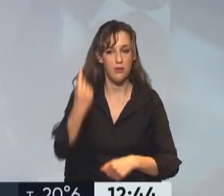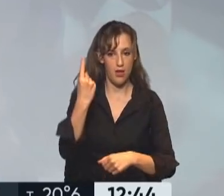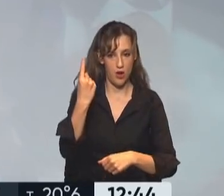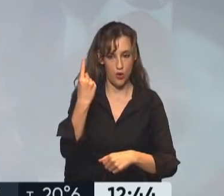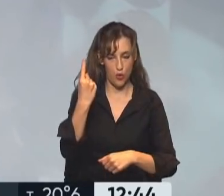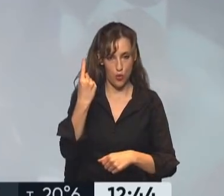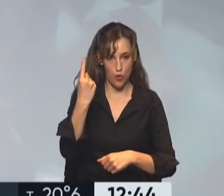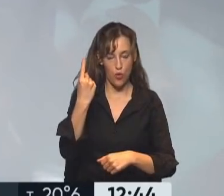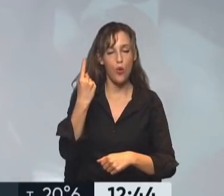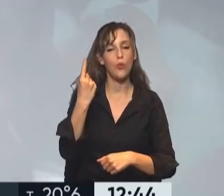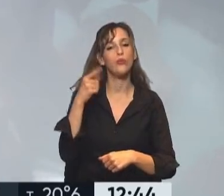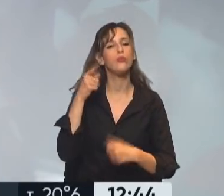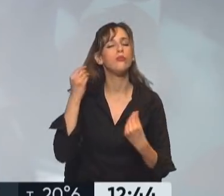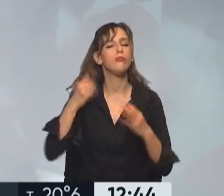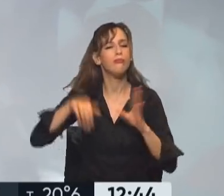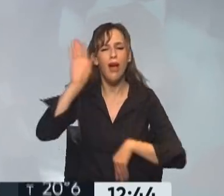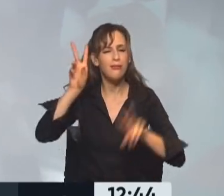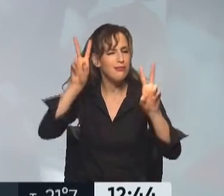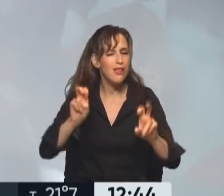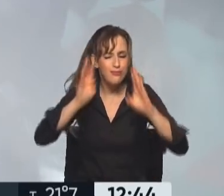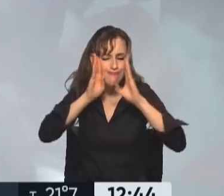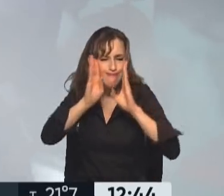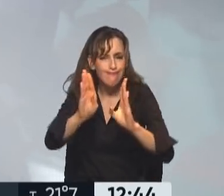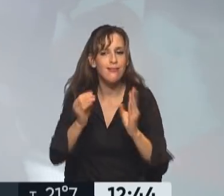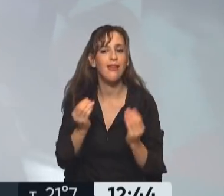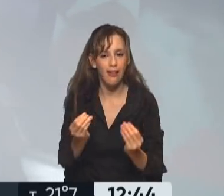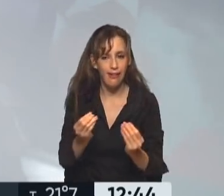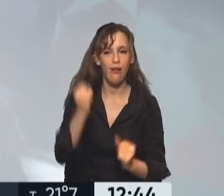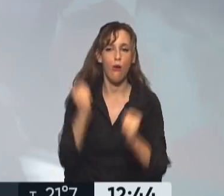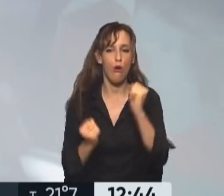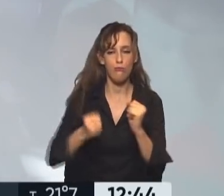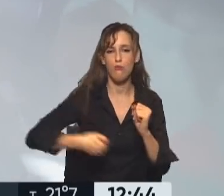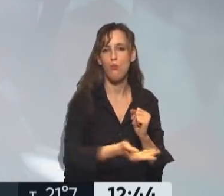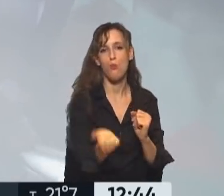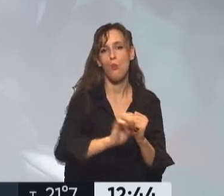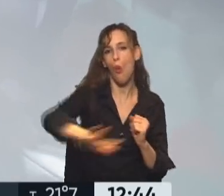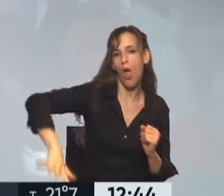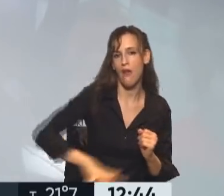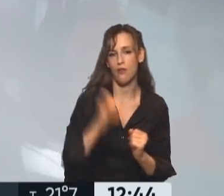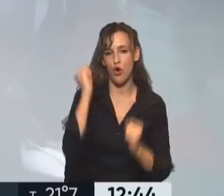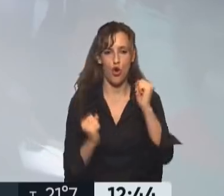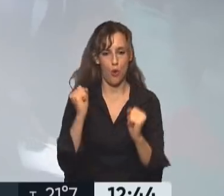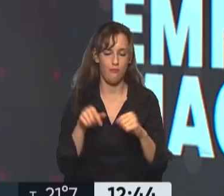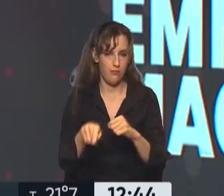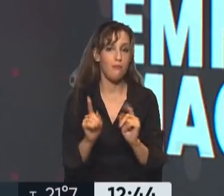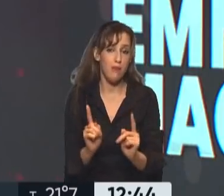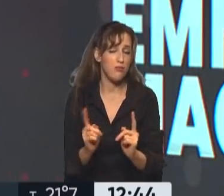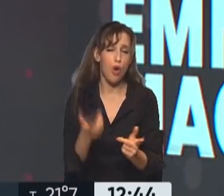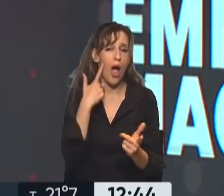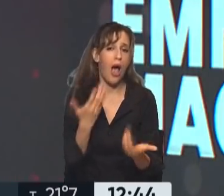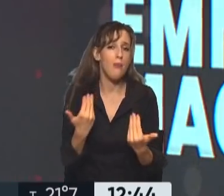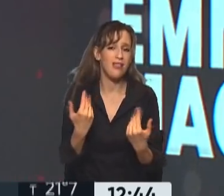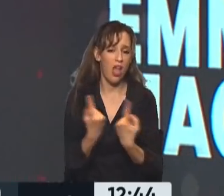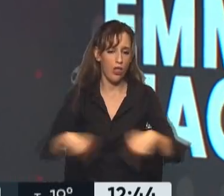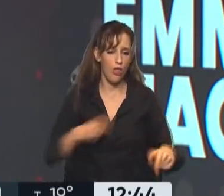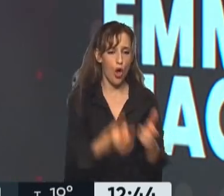punto fundamental, las cuestiones económicas de los sectores populares, la cuestión de lo que ellos denominan el poder de compra, la capacidad